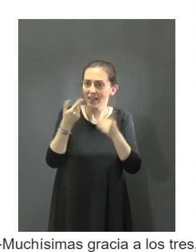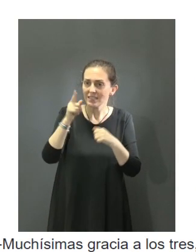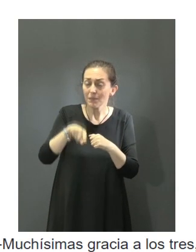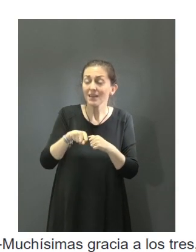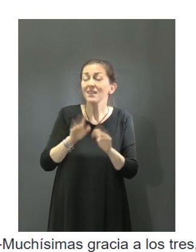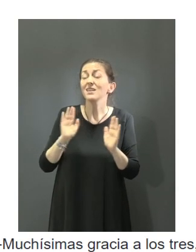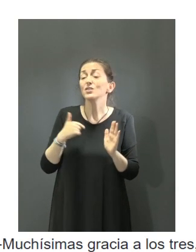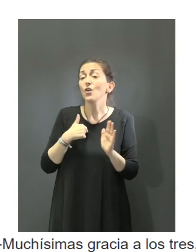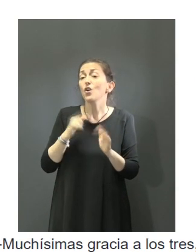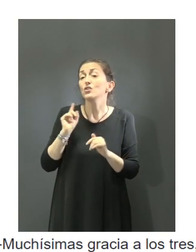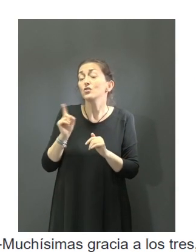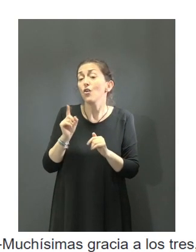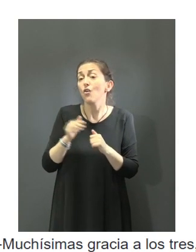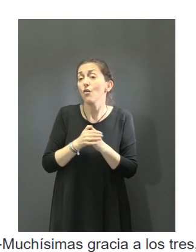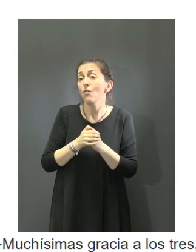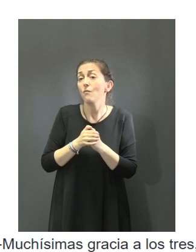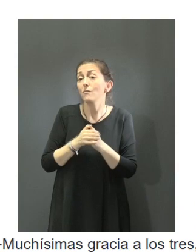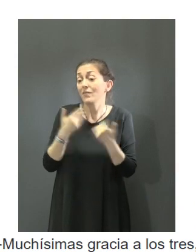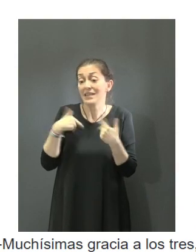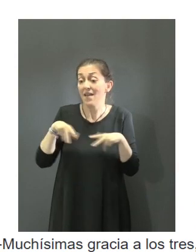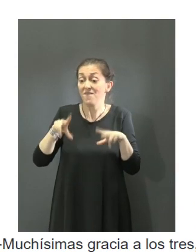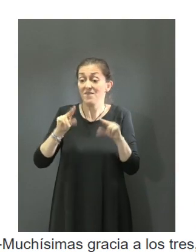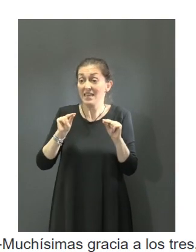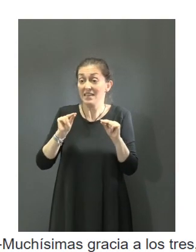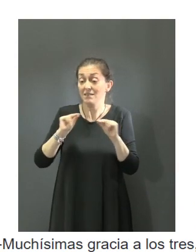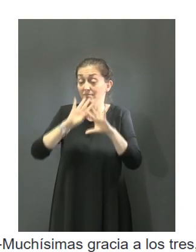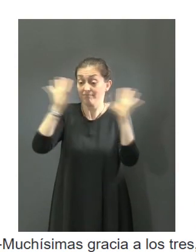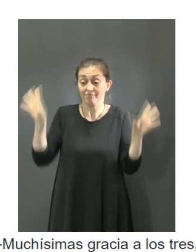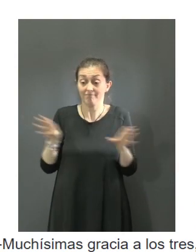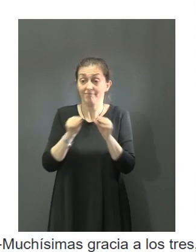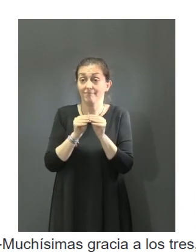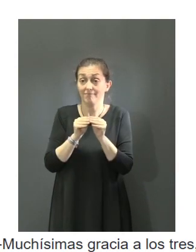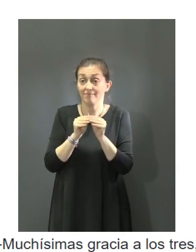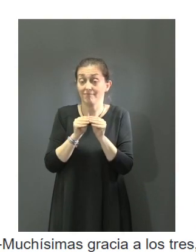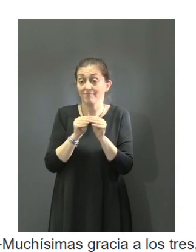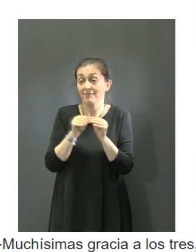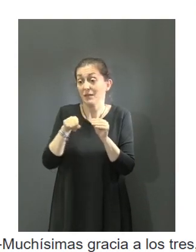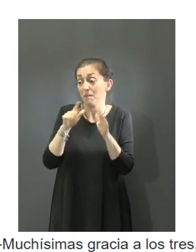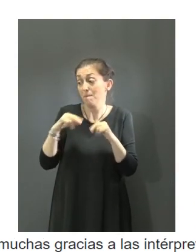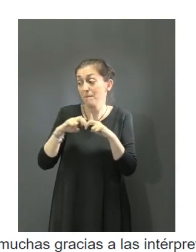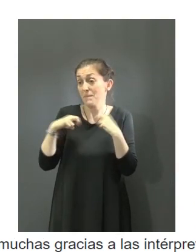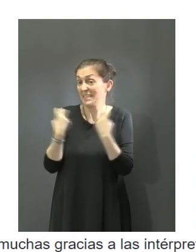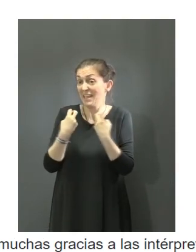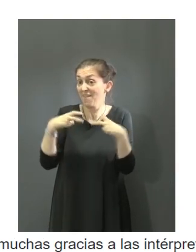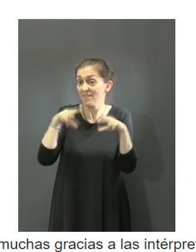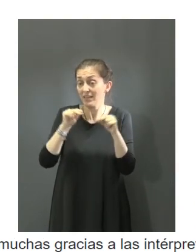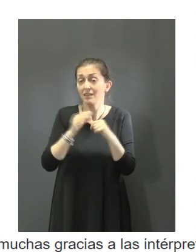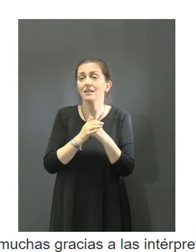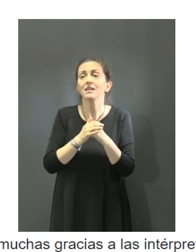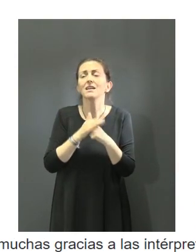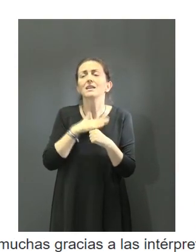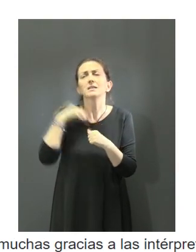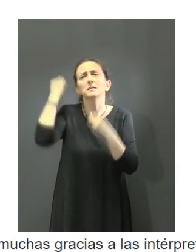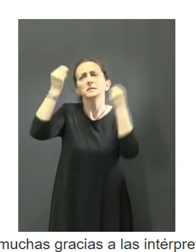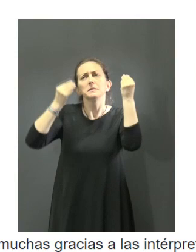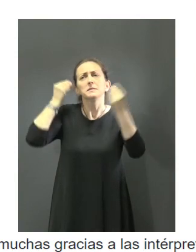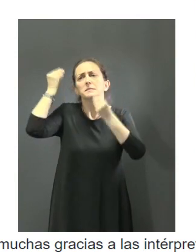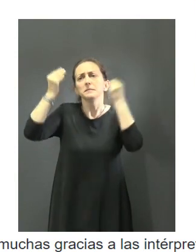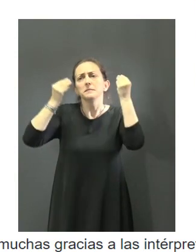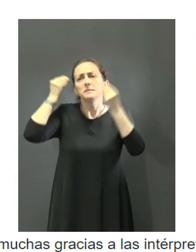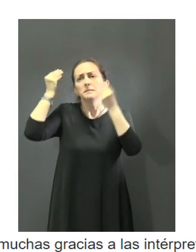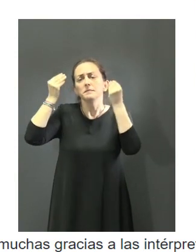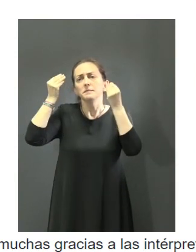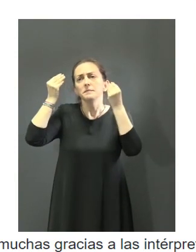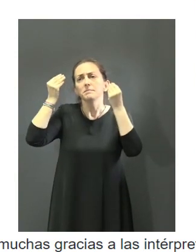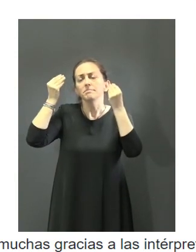yo simplemente, pues para acabar y cerrar esta mesa, pues estaba pensando